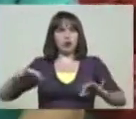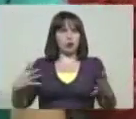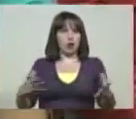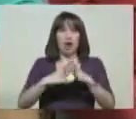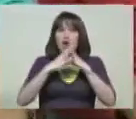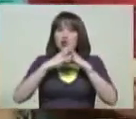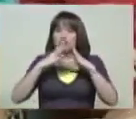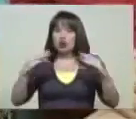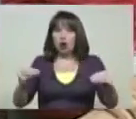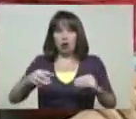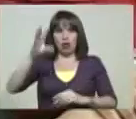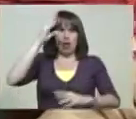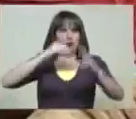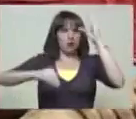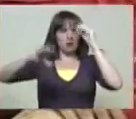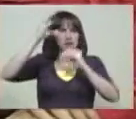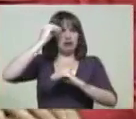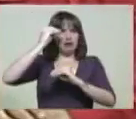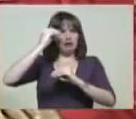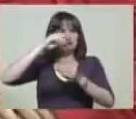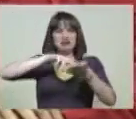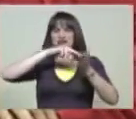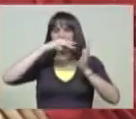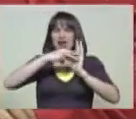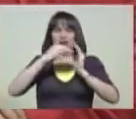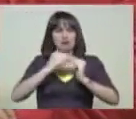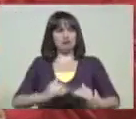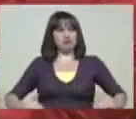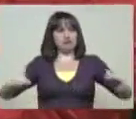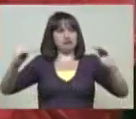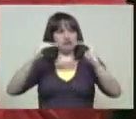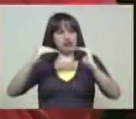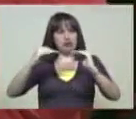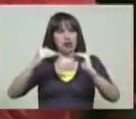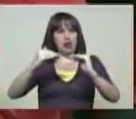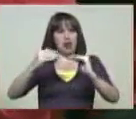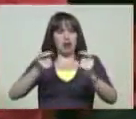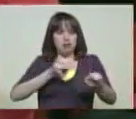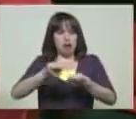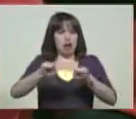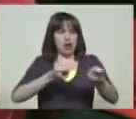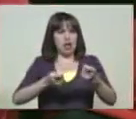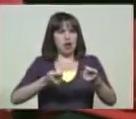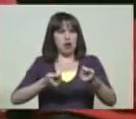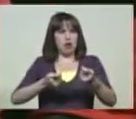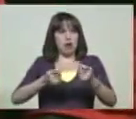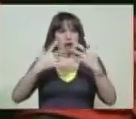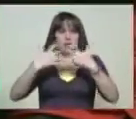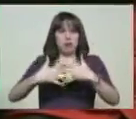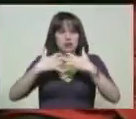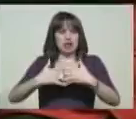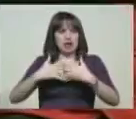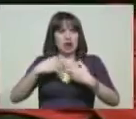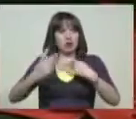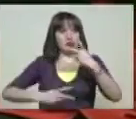y aprender los conceptos más avanzados del manejo empresarial eficiente eficaz productivo